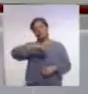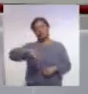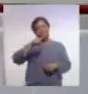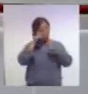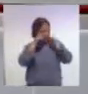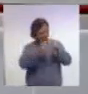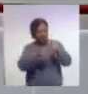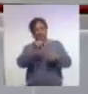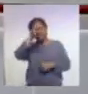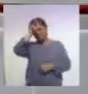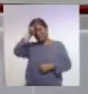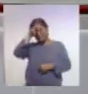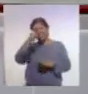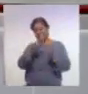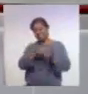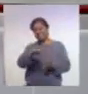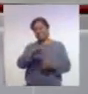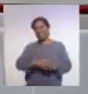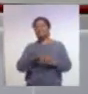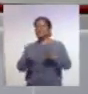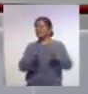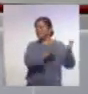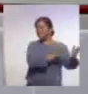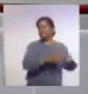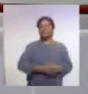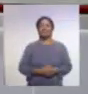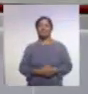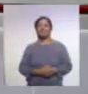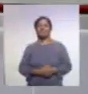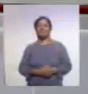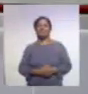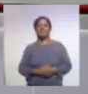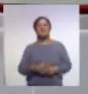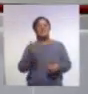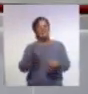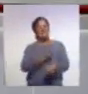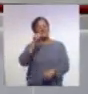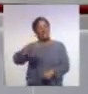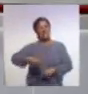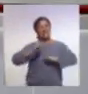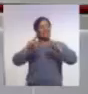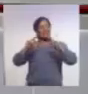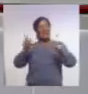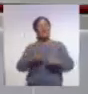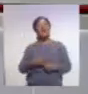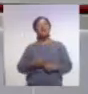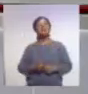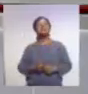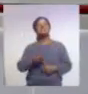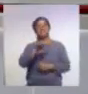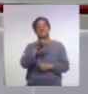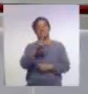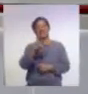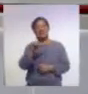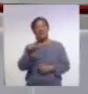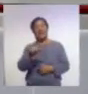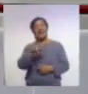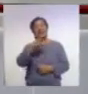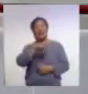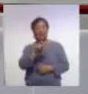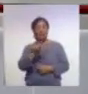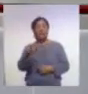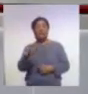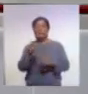pendiente de Lima 2019. Por lo pronto cambiamos de información, voltamos a lo que sucede aquí en Tlaxcala y hablemos de la Liga Queuca, una de las más importantes